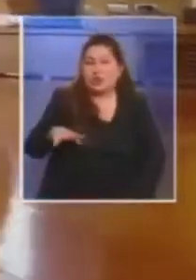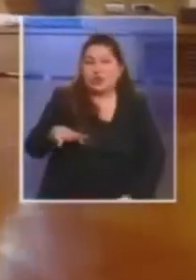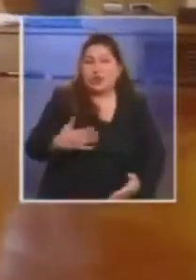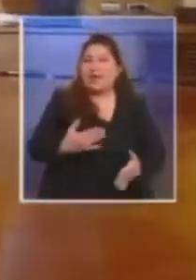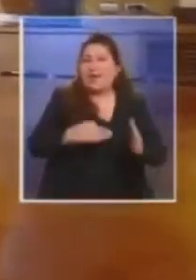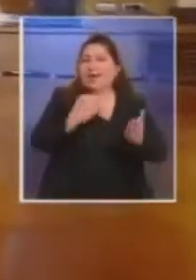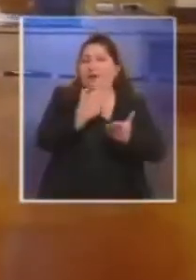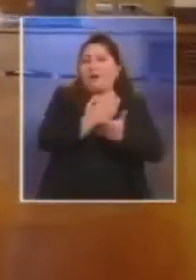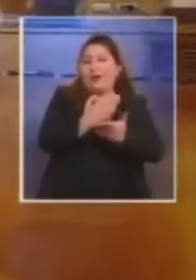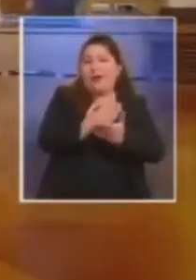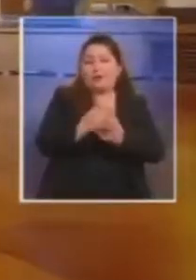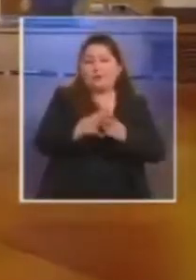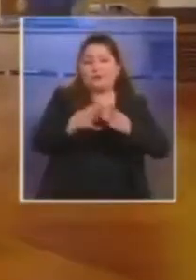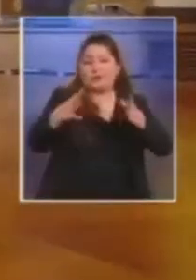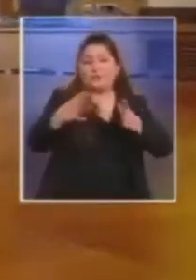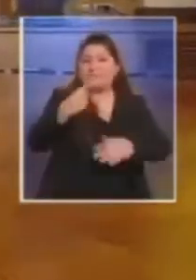espantoso.